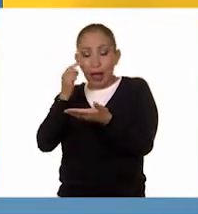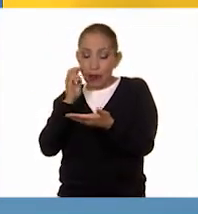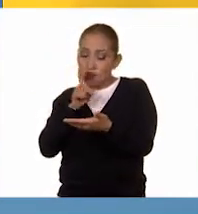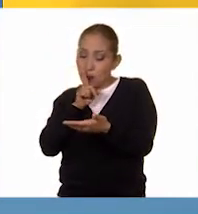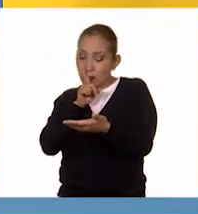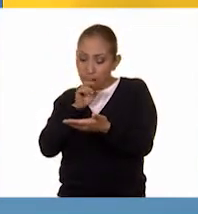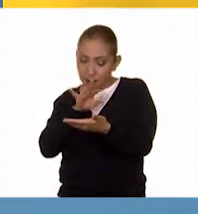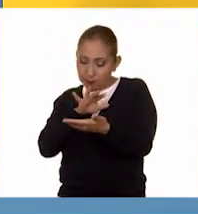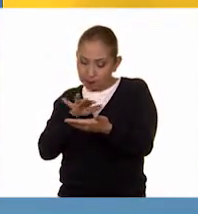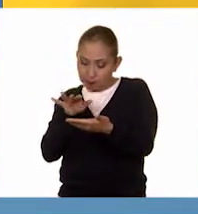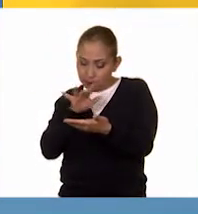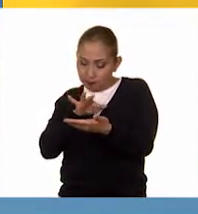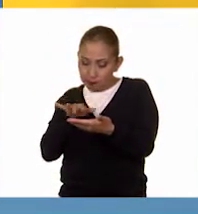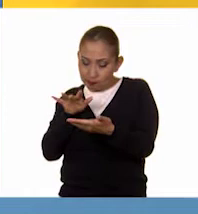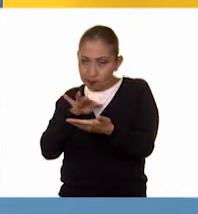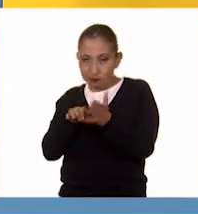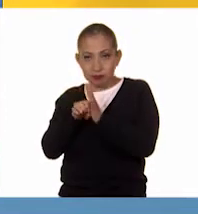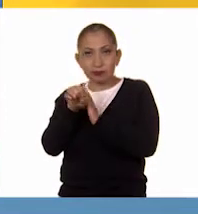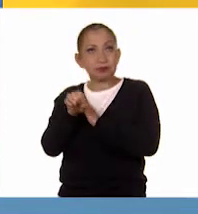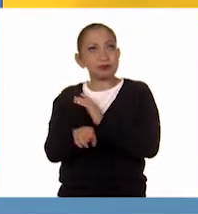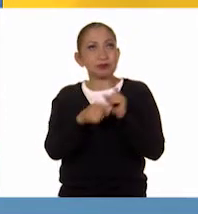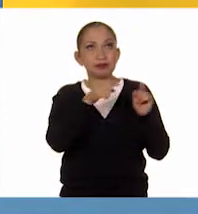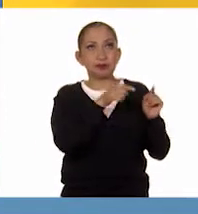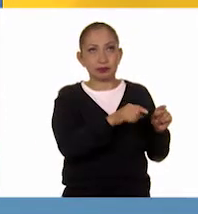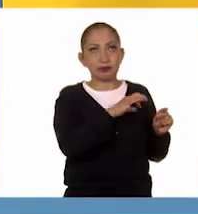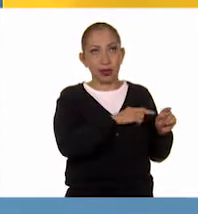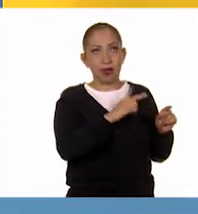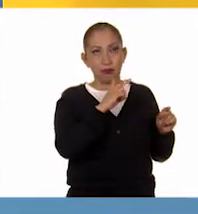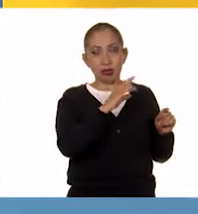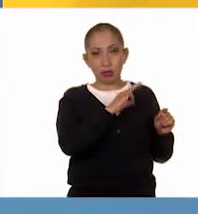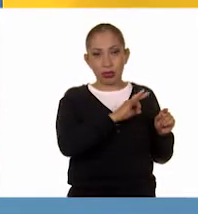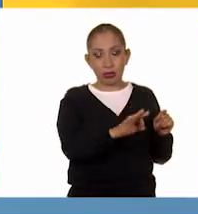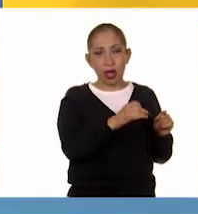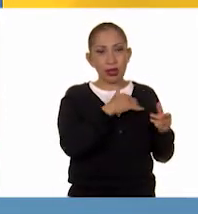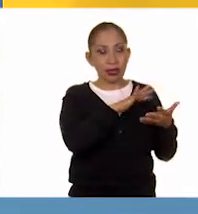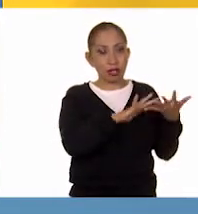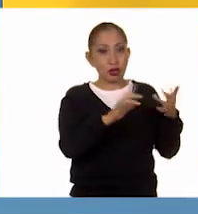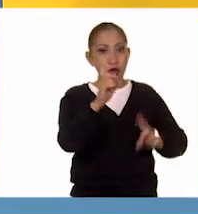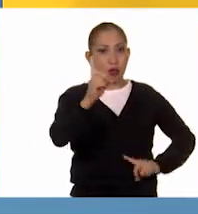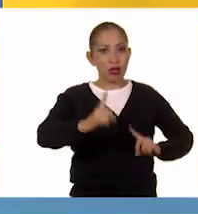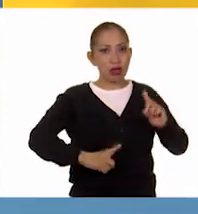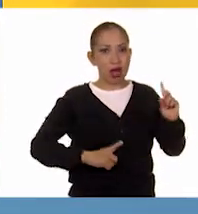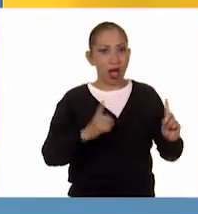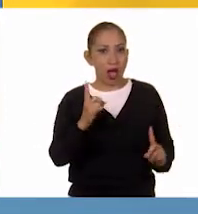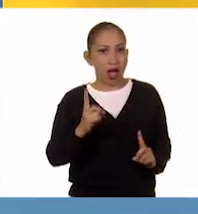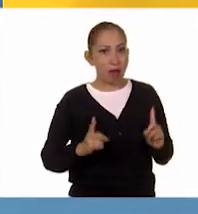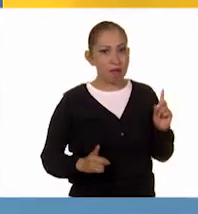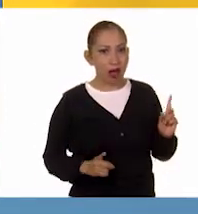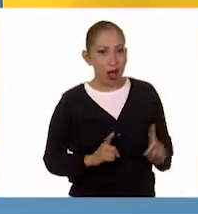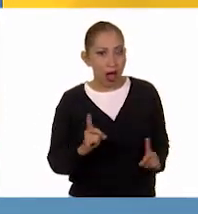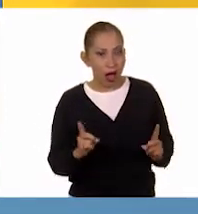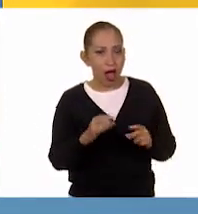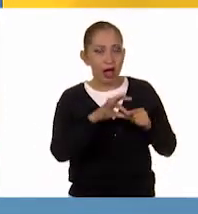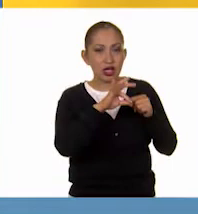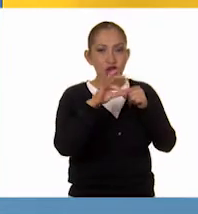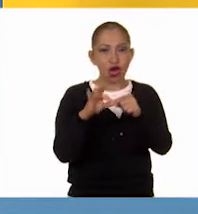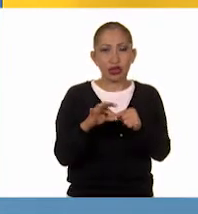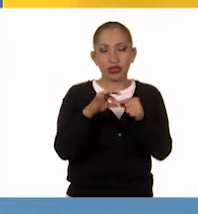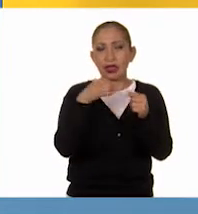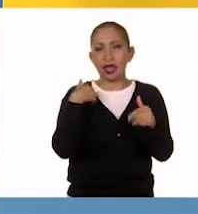leerse en silencio. Ejemplos del primer caso, tenemos los textos dramáticos, es decir, pues los guiones de